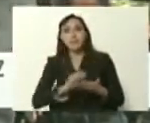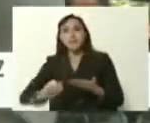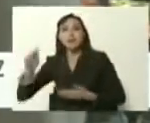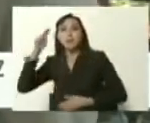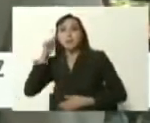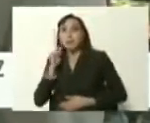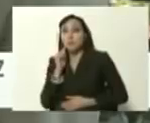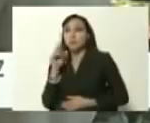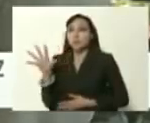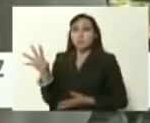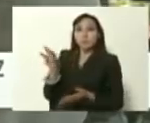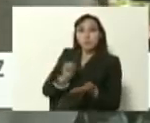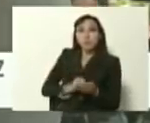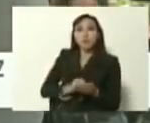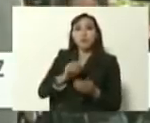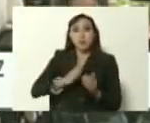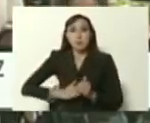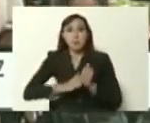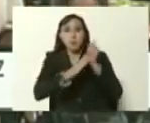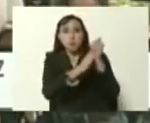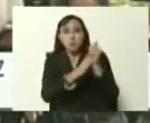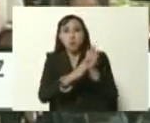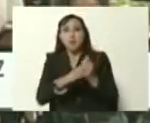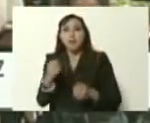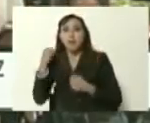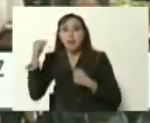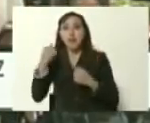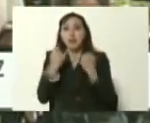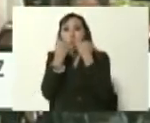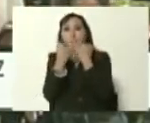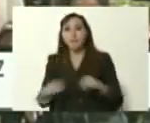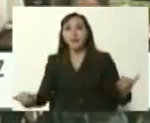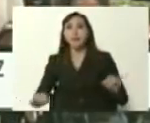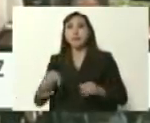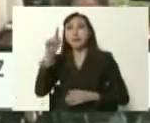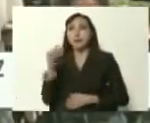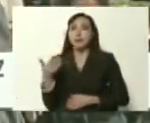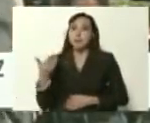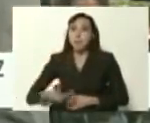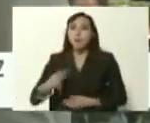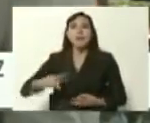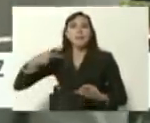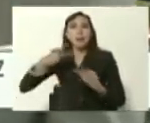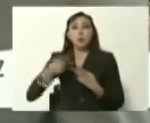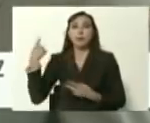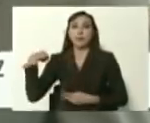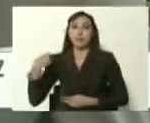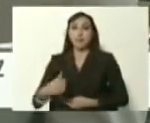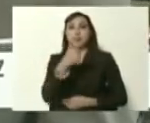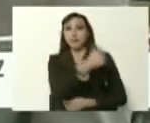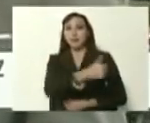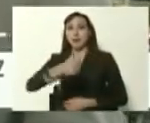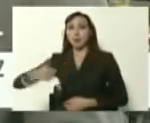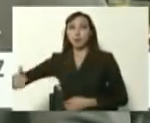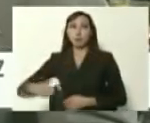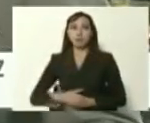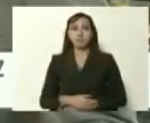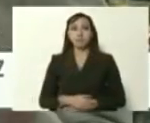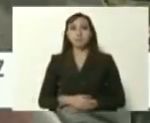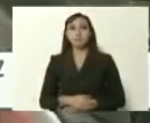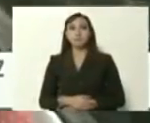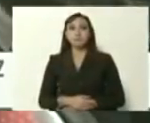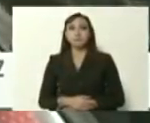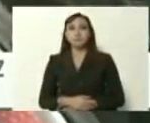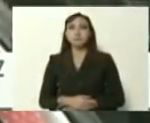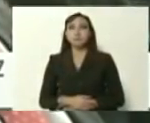Bolívar, citamos a los próceres de la independencia, nos fijamos en los principios y los valores que les caracterizaron en su momento.